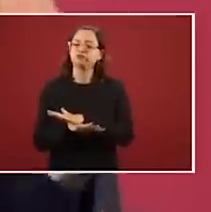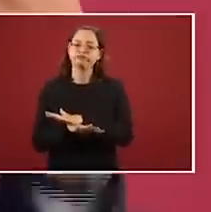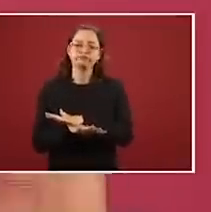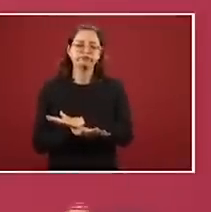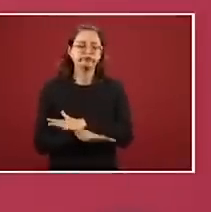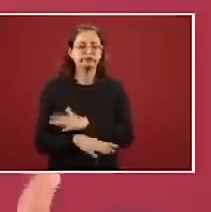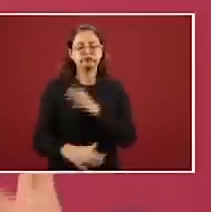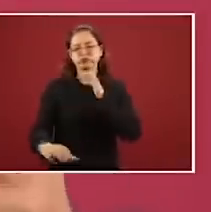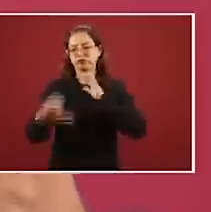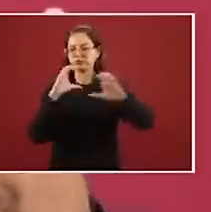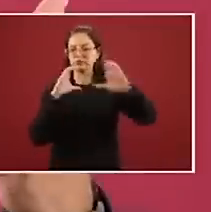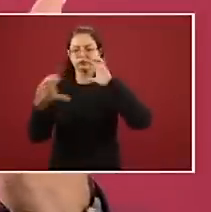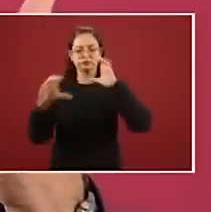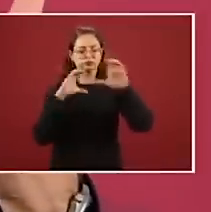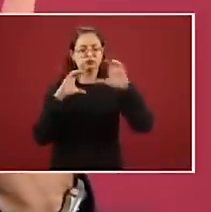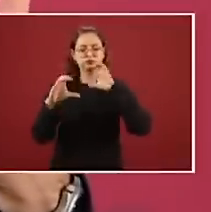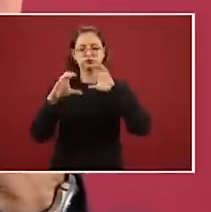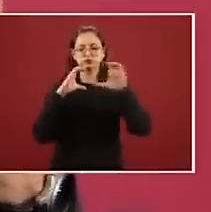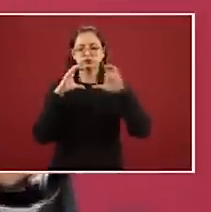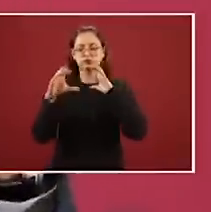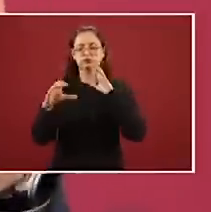en las comunicaciones,